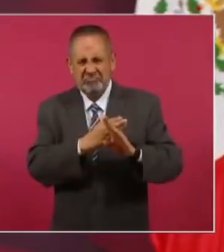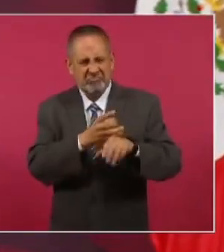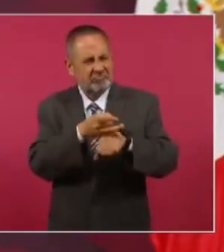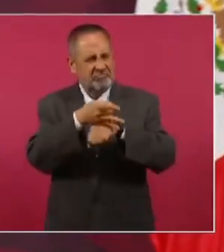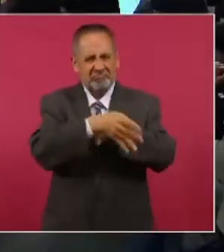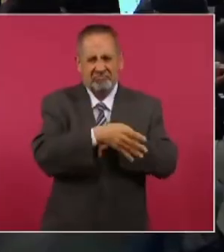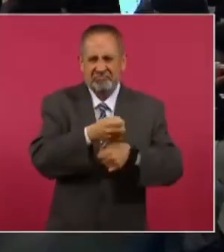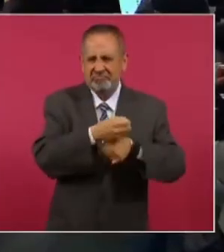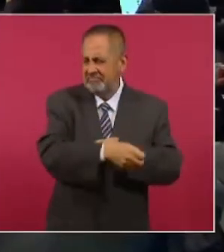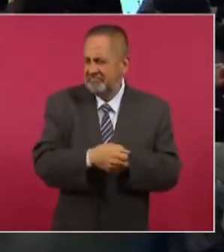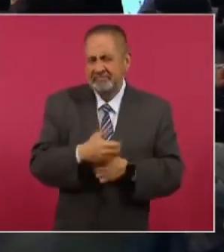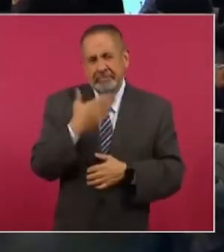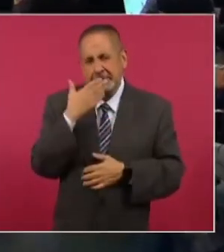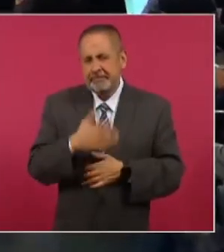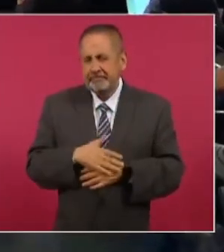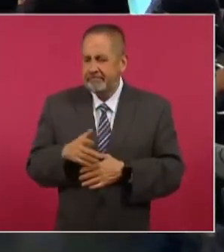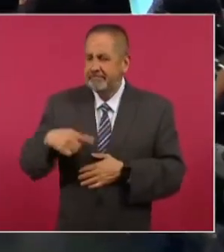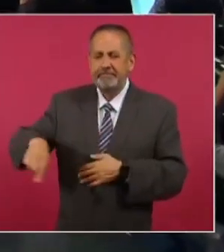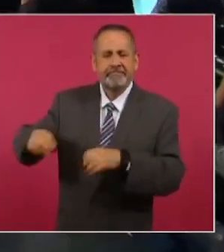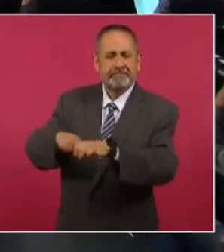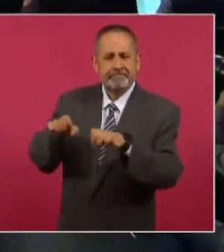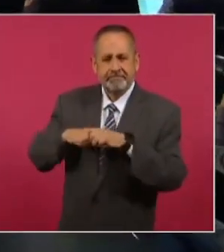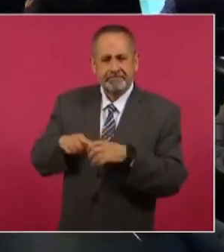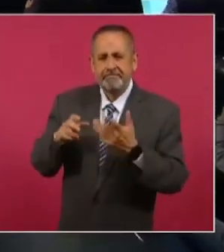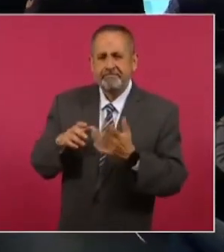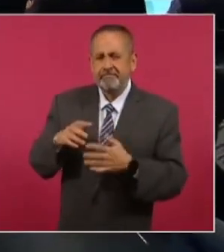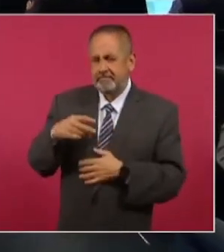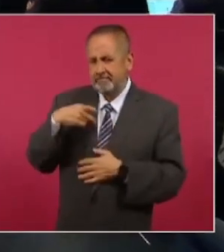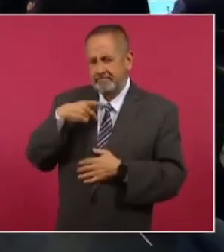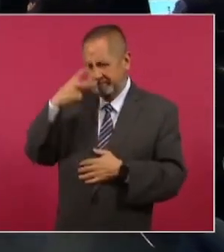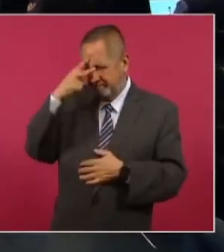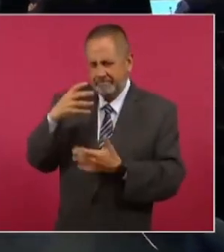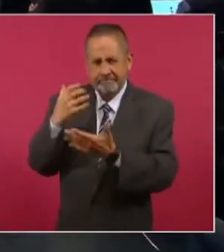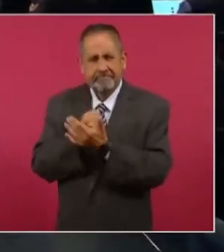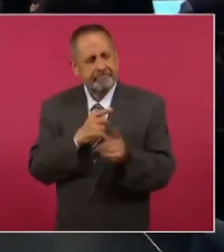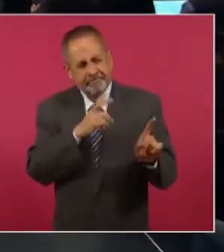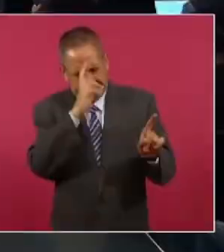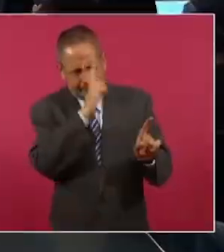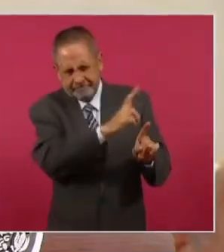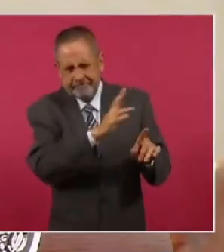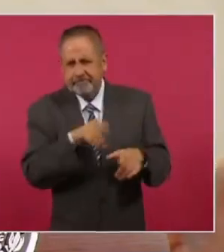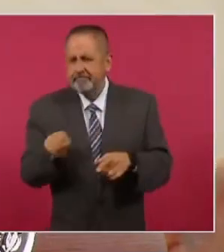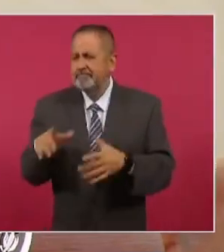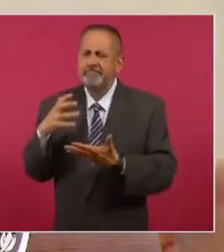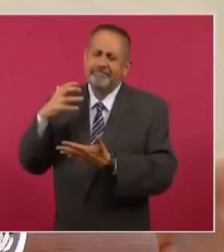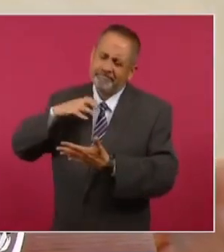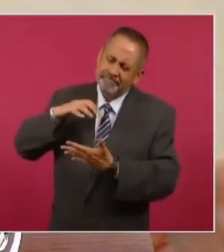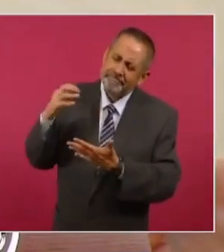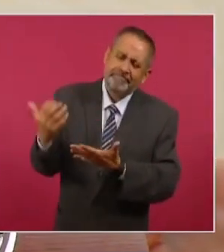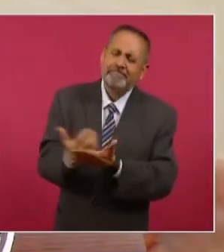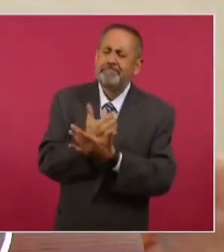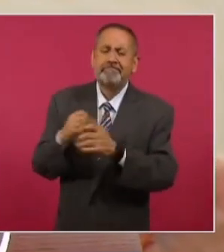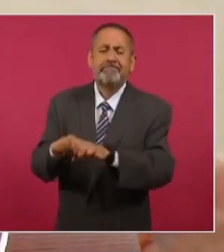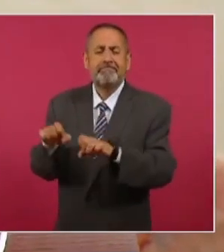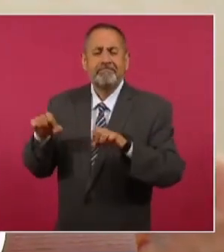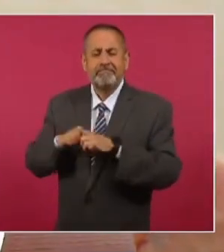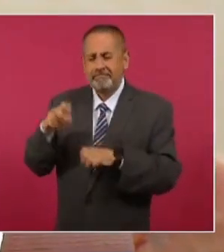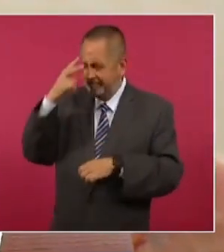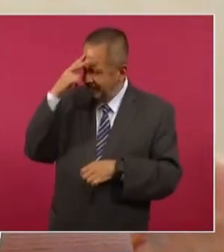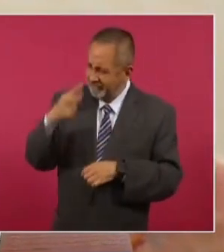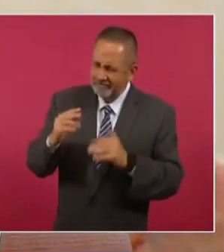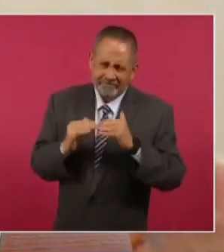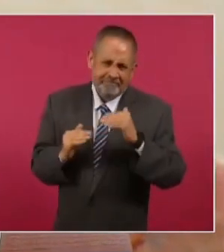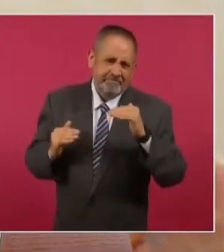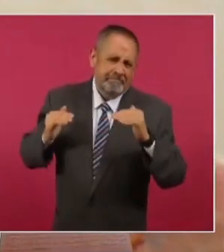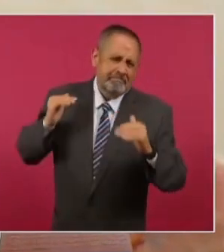mis respetos para ellos pero fueron superiores los mexicanos